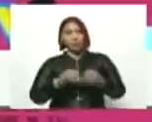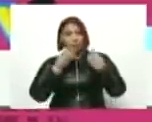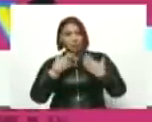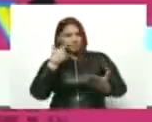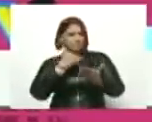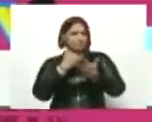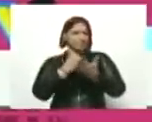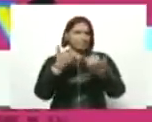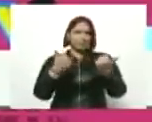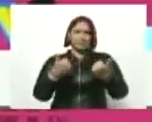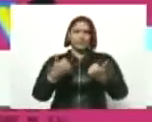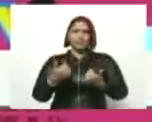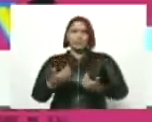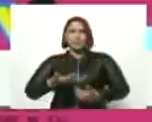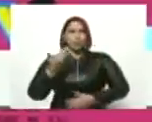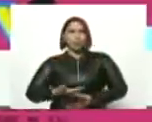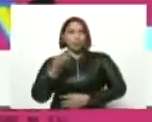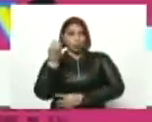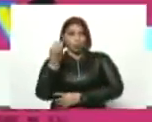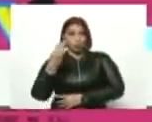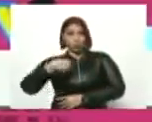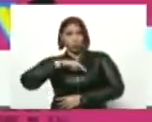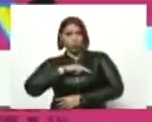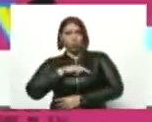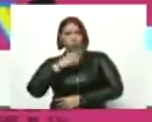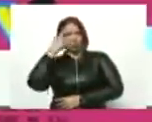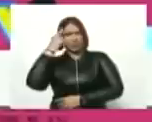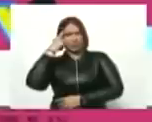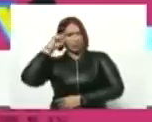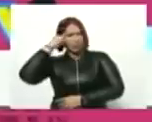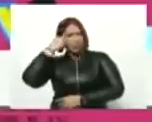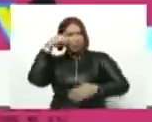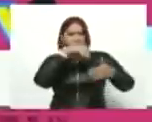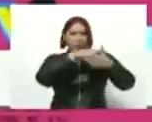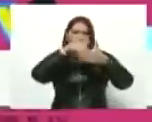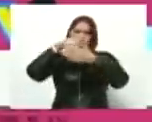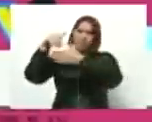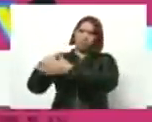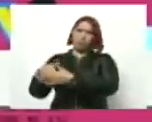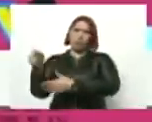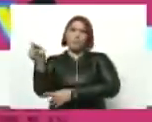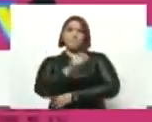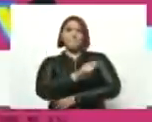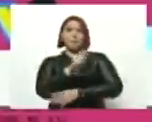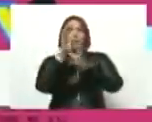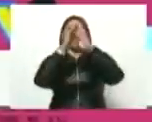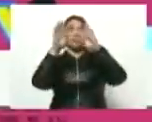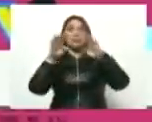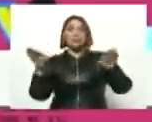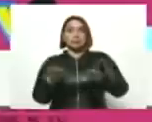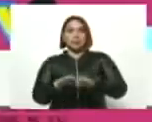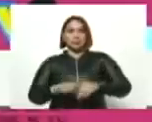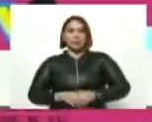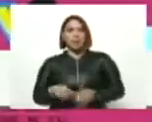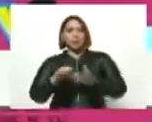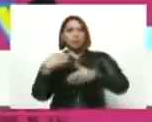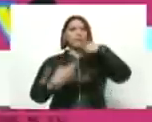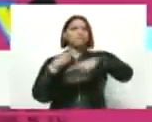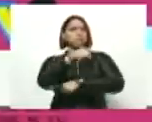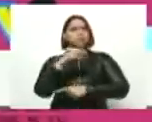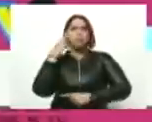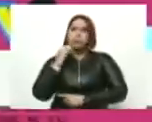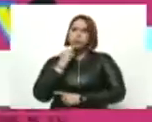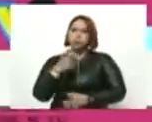importancia este Congreso. Saben que venimos de unas elecciones del mes de diciembre, donde la Revolución